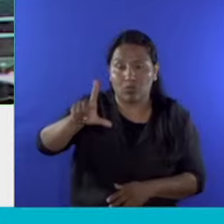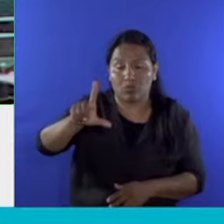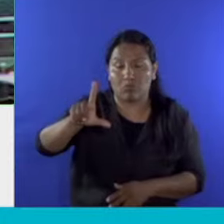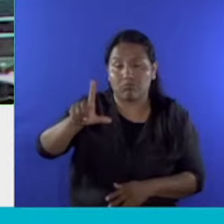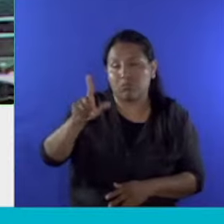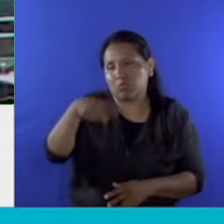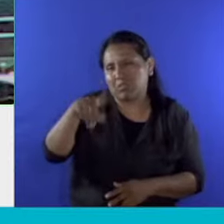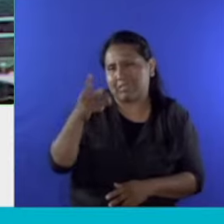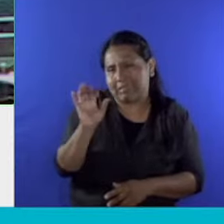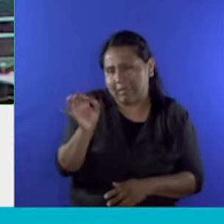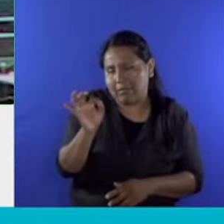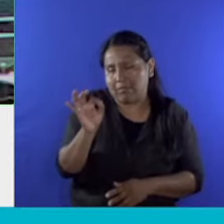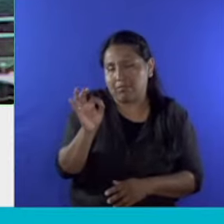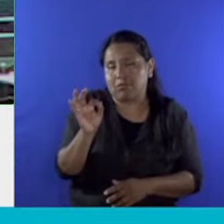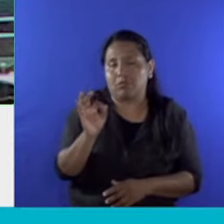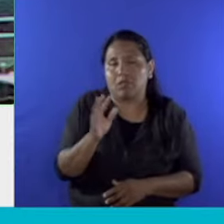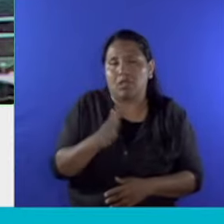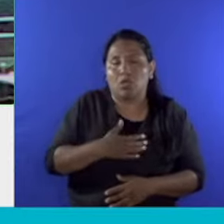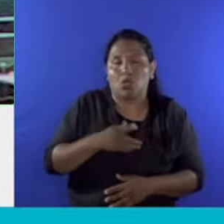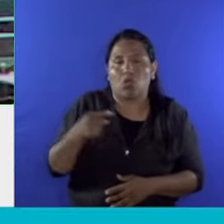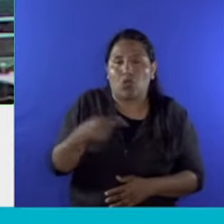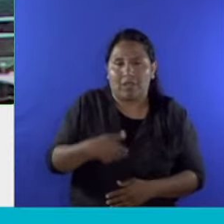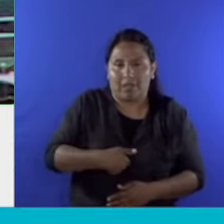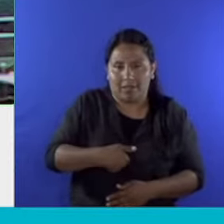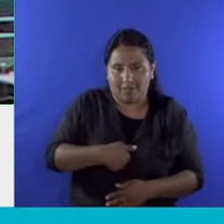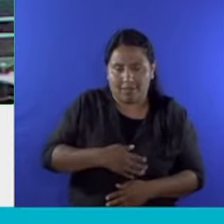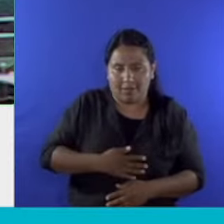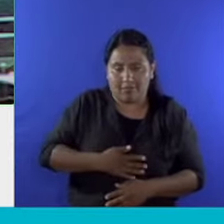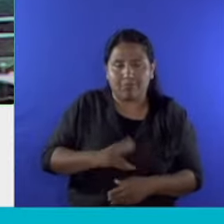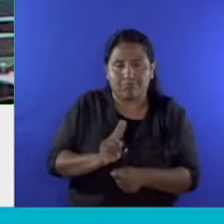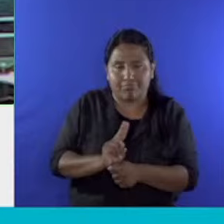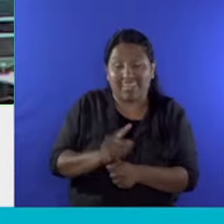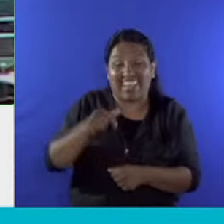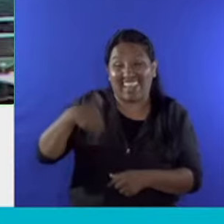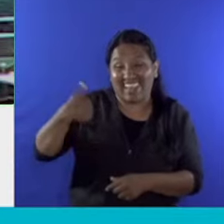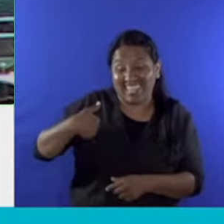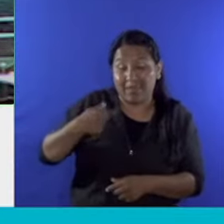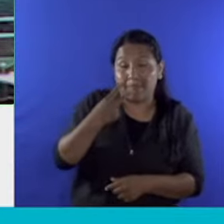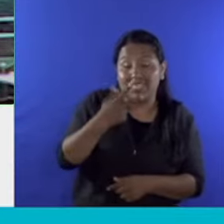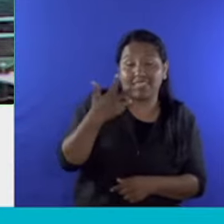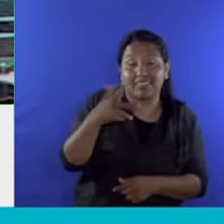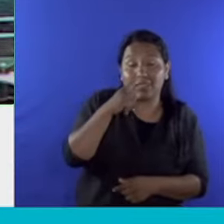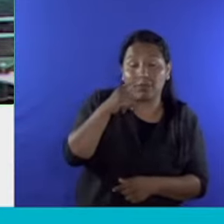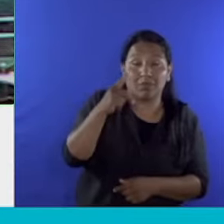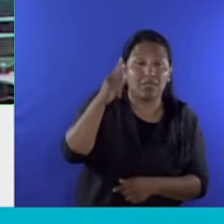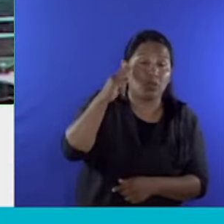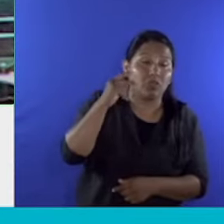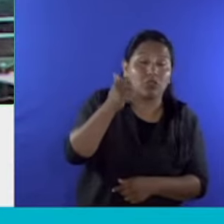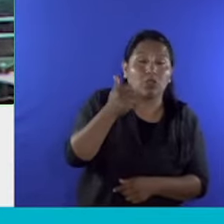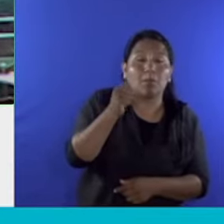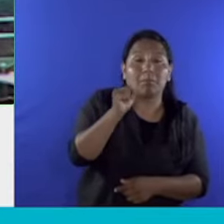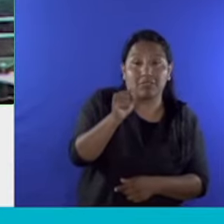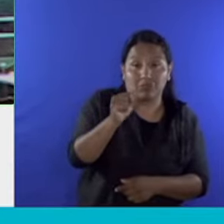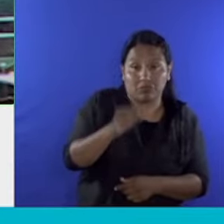que como saben es un protector gástrico, en la Argentina vale 25.997